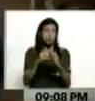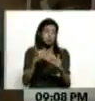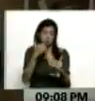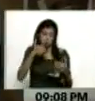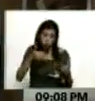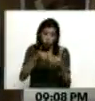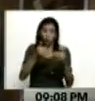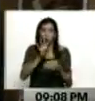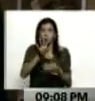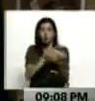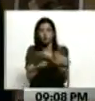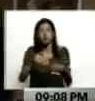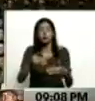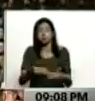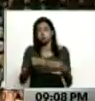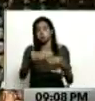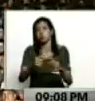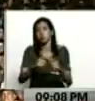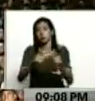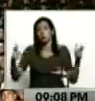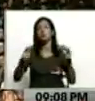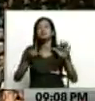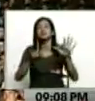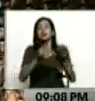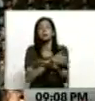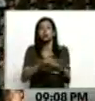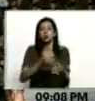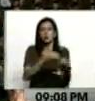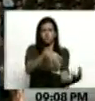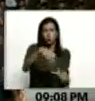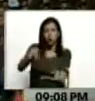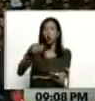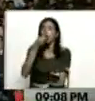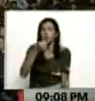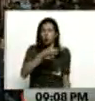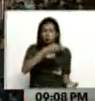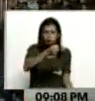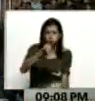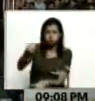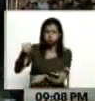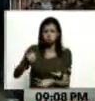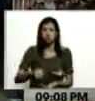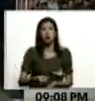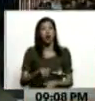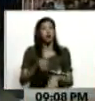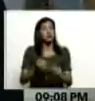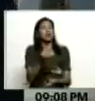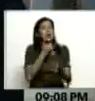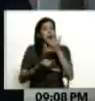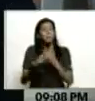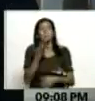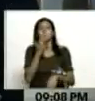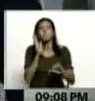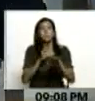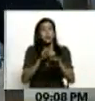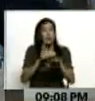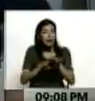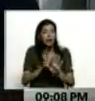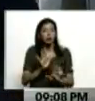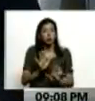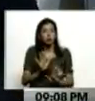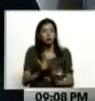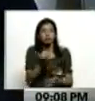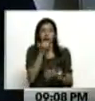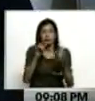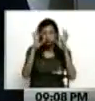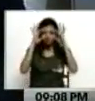rumbo a los ahorita los 4 millones y después a los 6 millones fíjense cómo pecamos a veces crítica porque